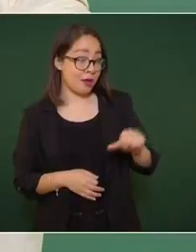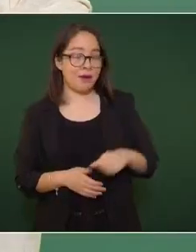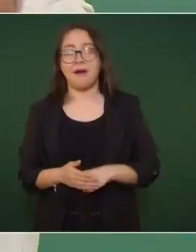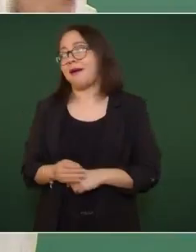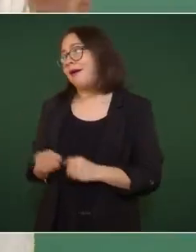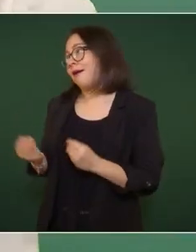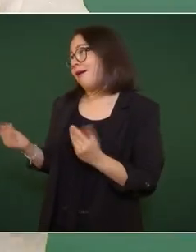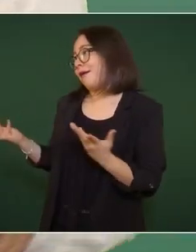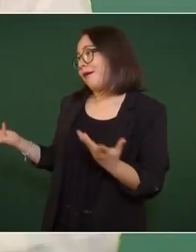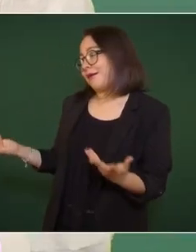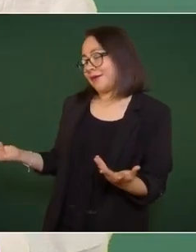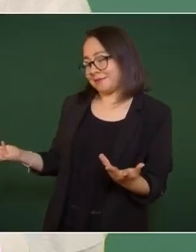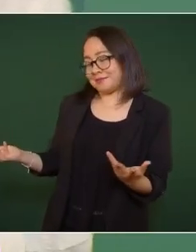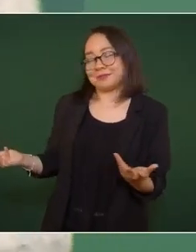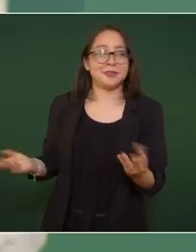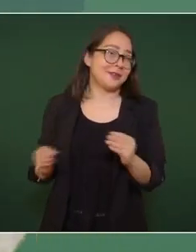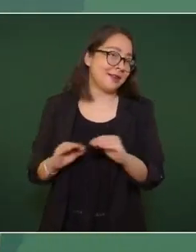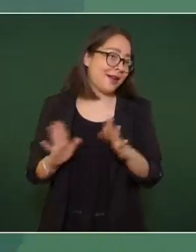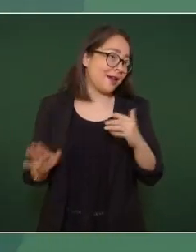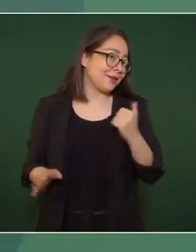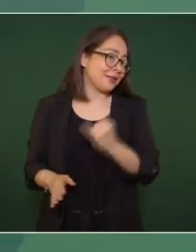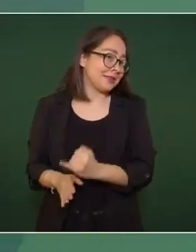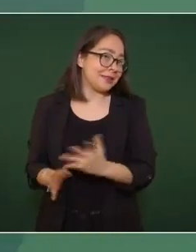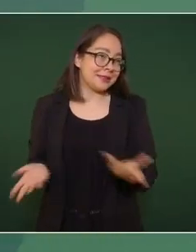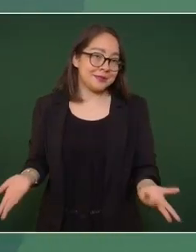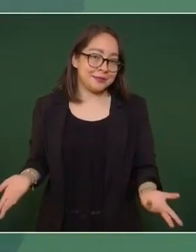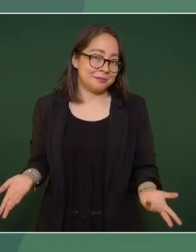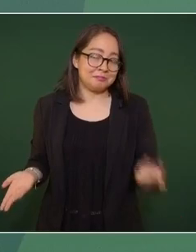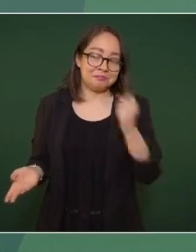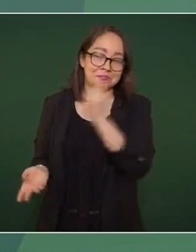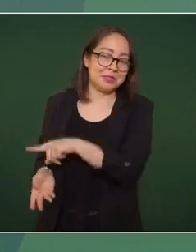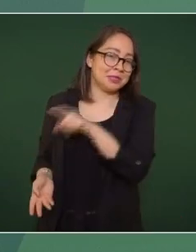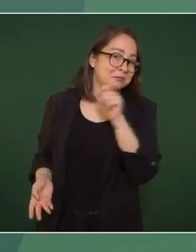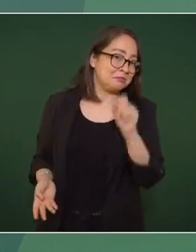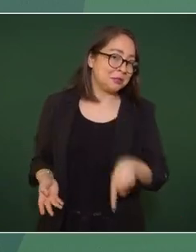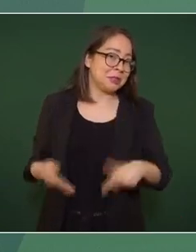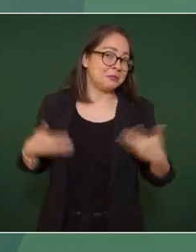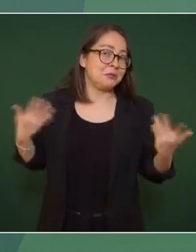Pues así está, claro. Primo hermano, dirían allá.